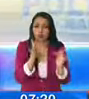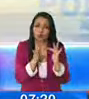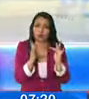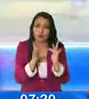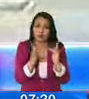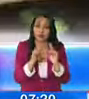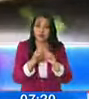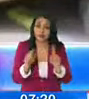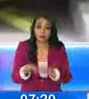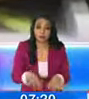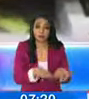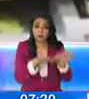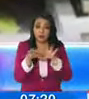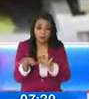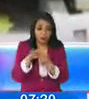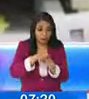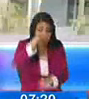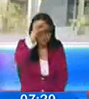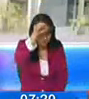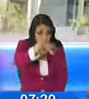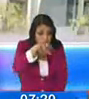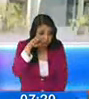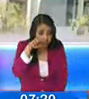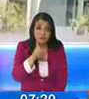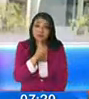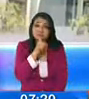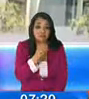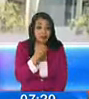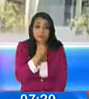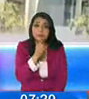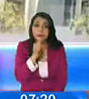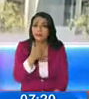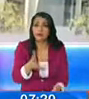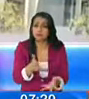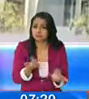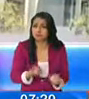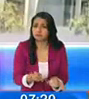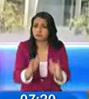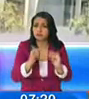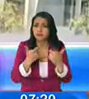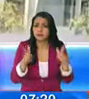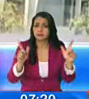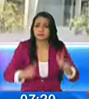hallada en su computador no es secreta ni privilegiada.